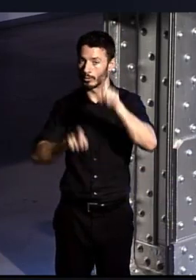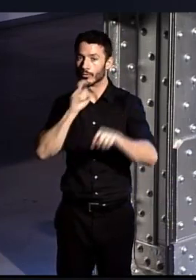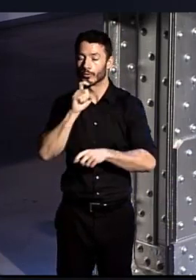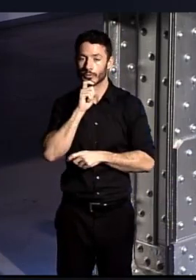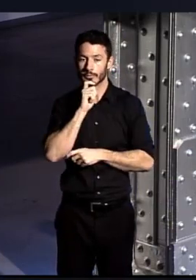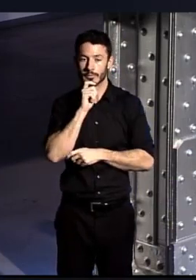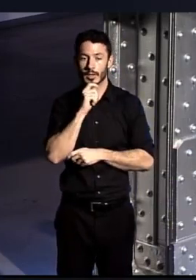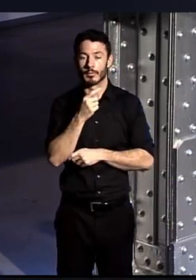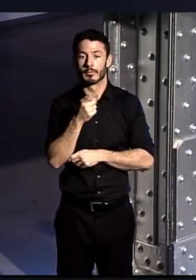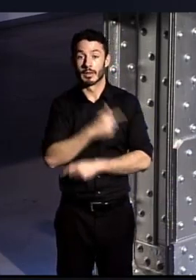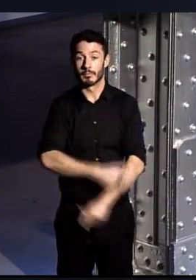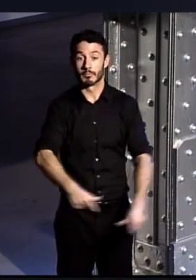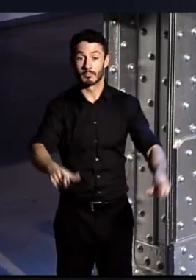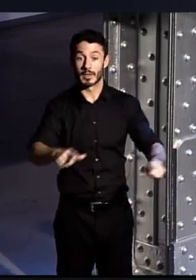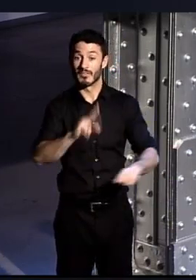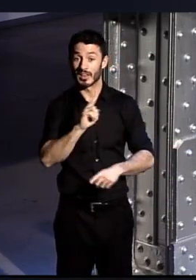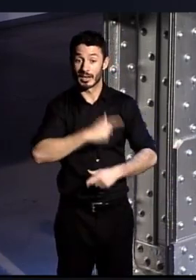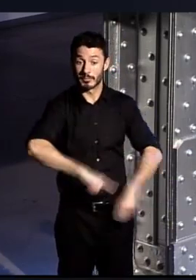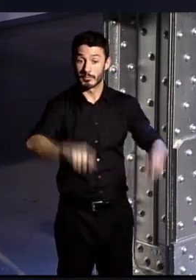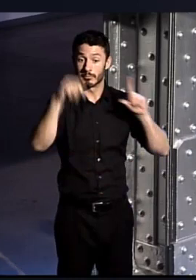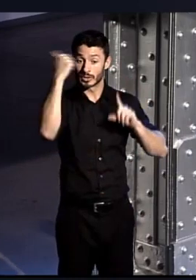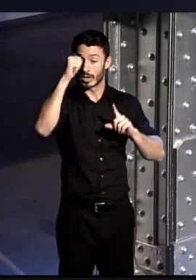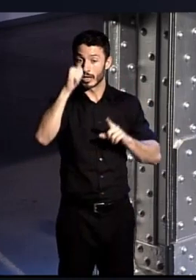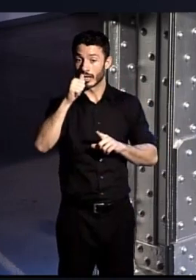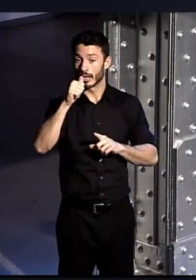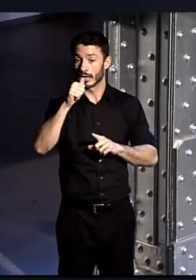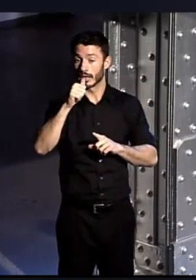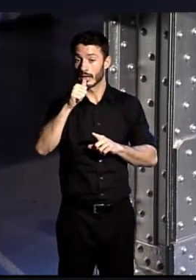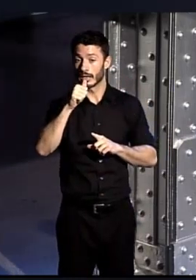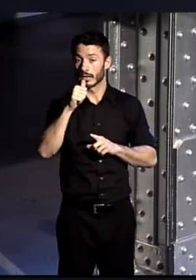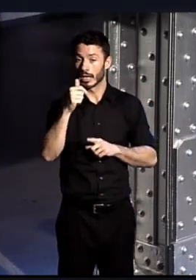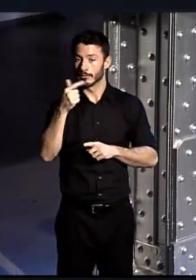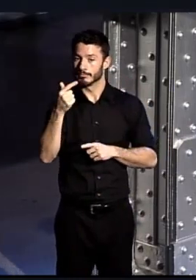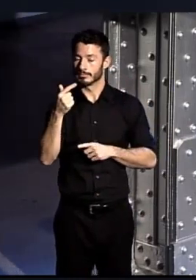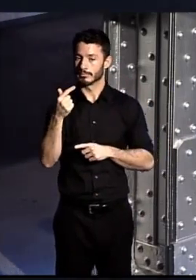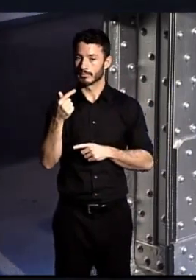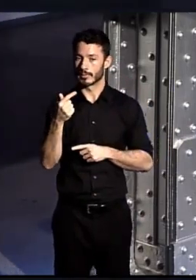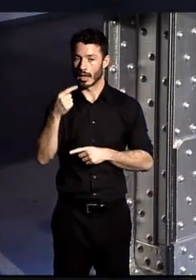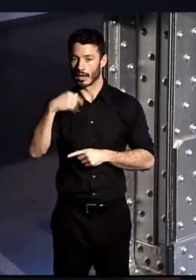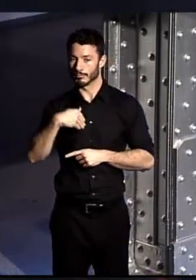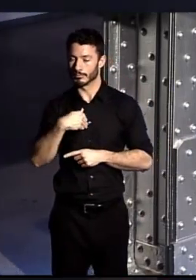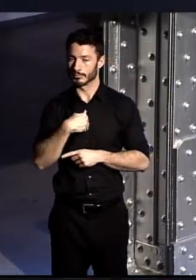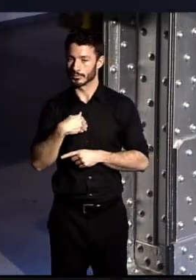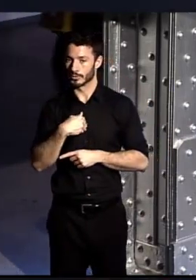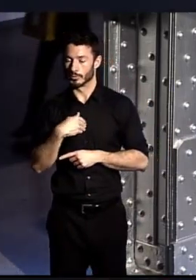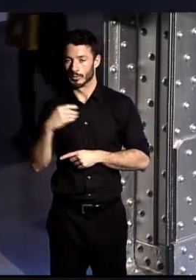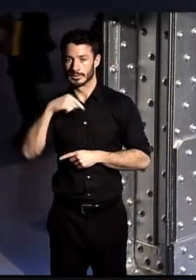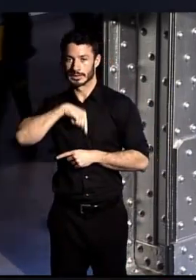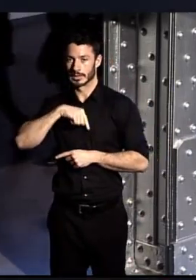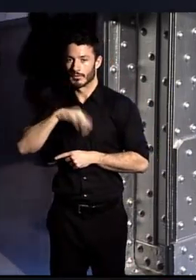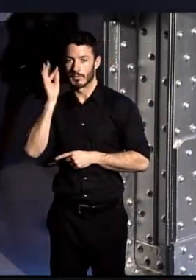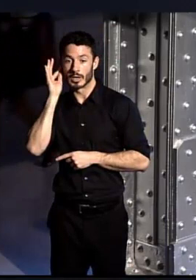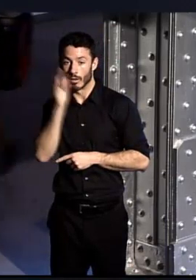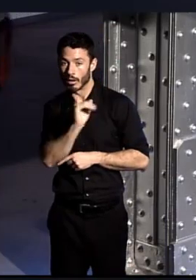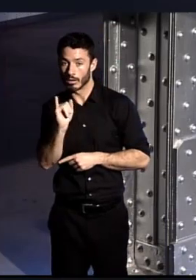personaje masculino de Verne que tiene un lado más femenino? Si es que hay alguno que lo hay. Es complicada, ¿eh? Sí, no